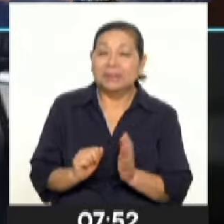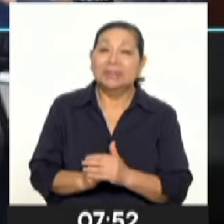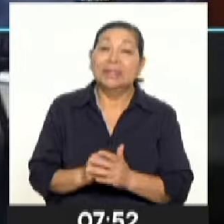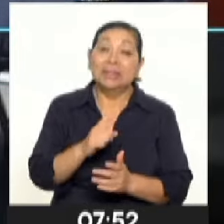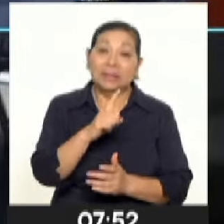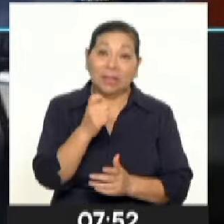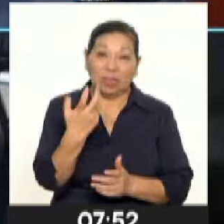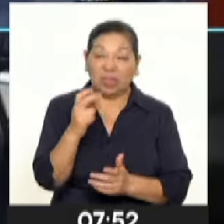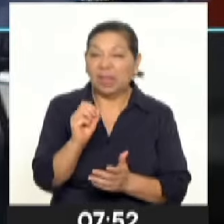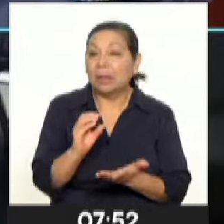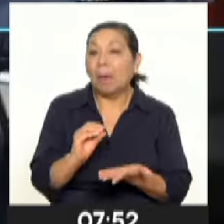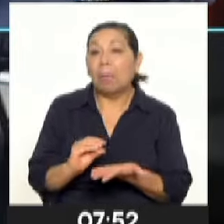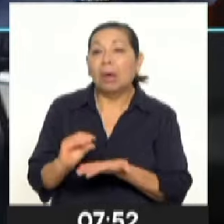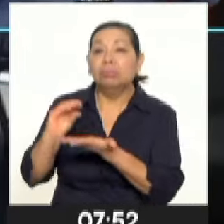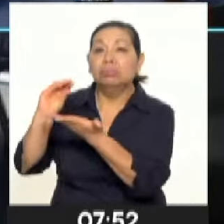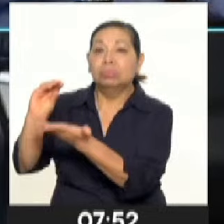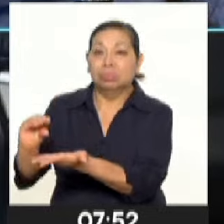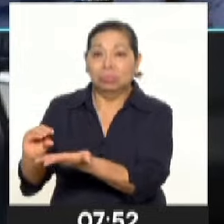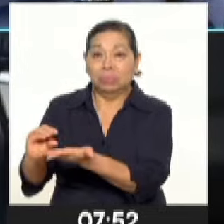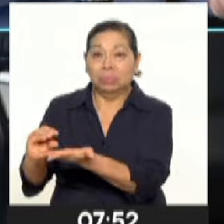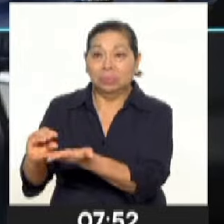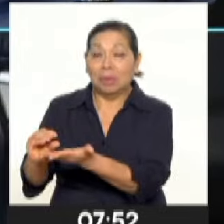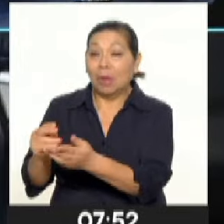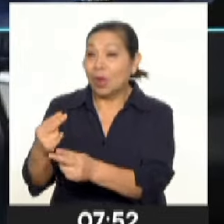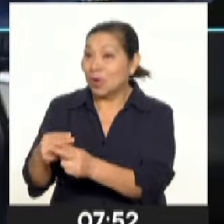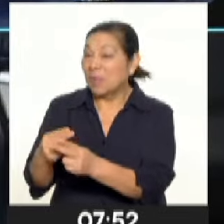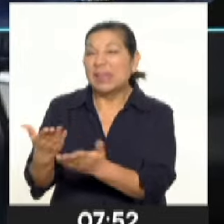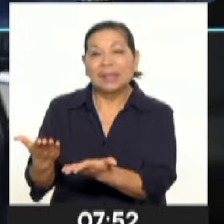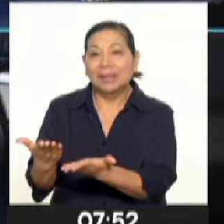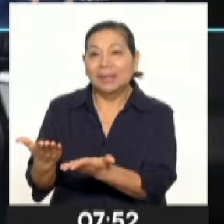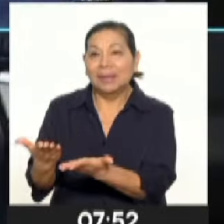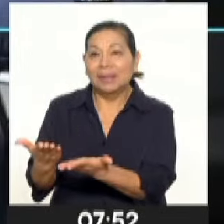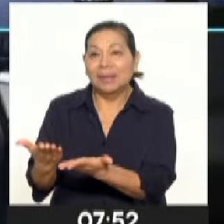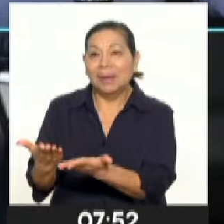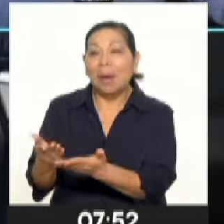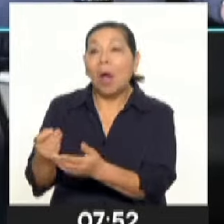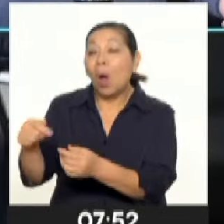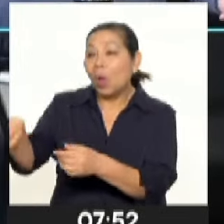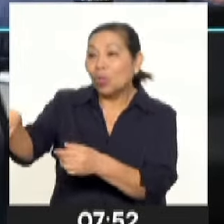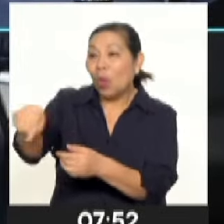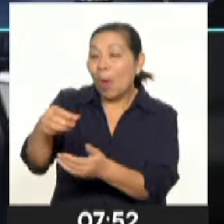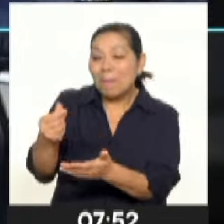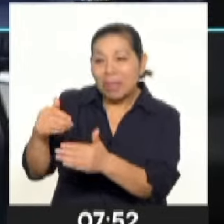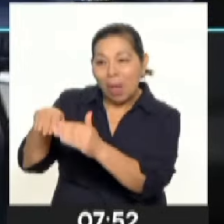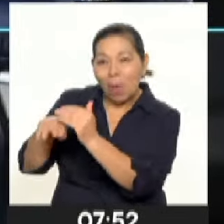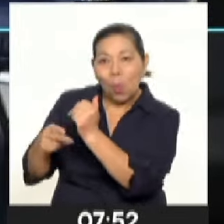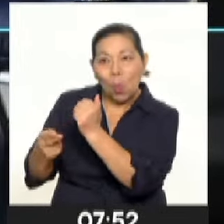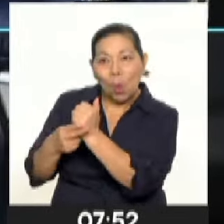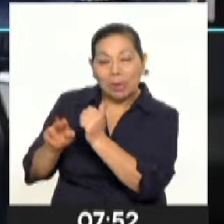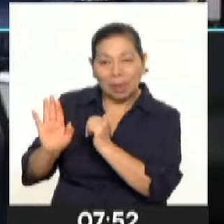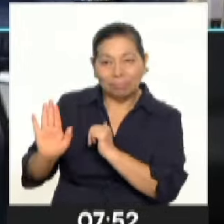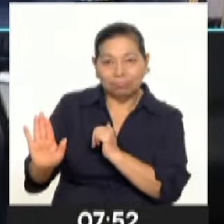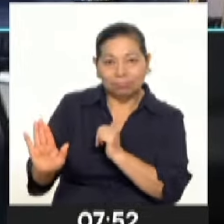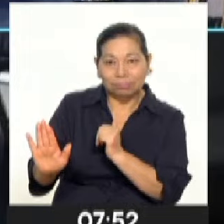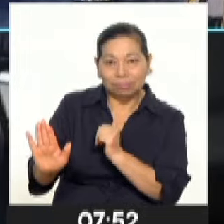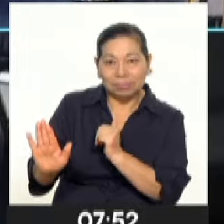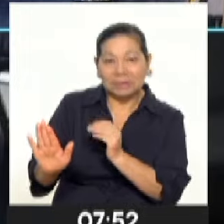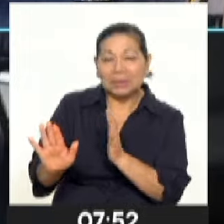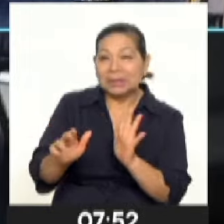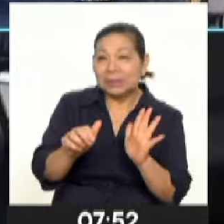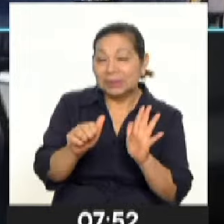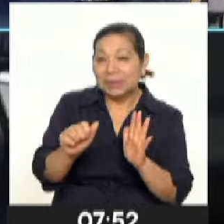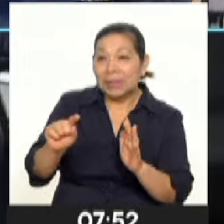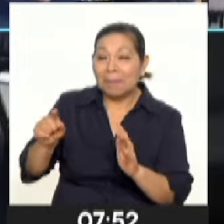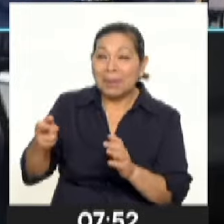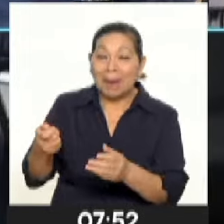soles, esos 130 soles no se van a una cuenta a mi nombre, sino se van a un fondo común. Y con ese dinero se pagan los casi